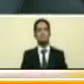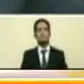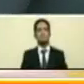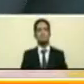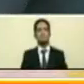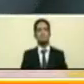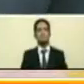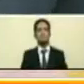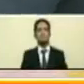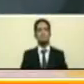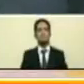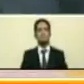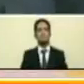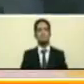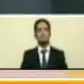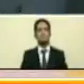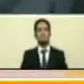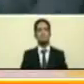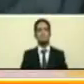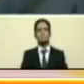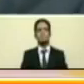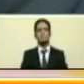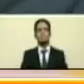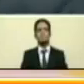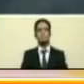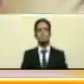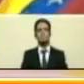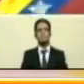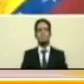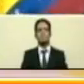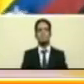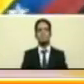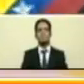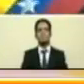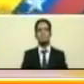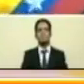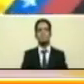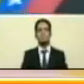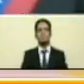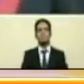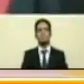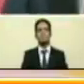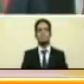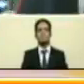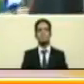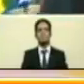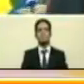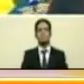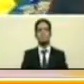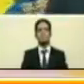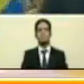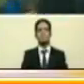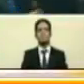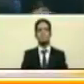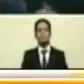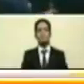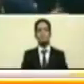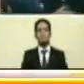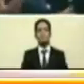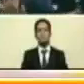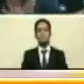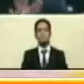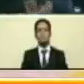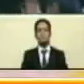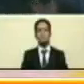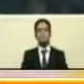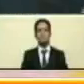soberana o una mera colonia cubana. Va a depender de la reacción internacional, de la movilización interna